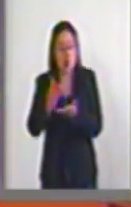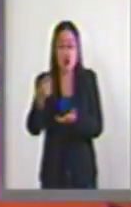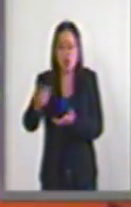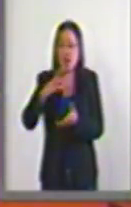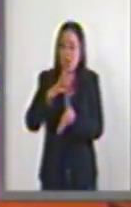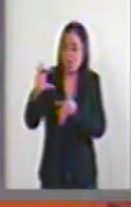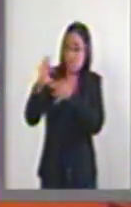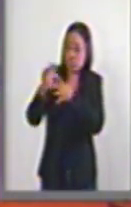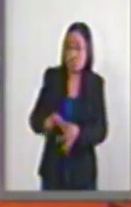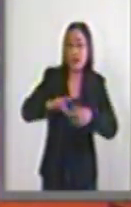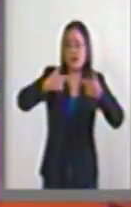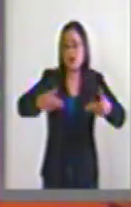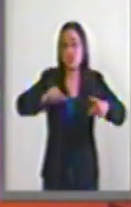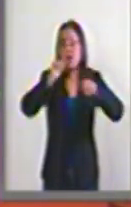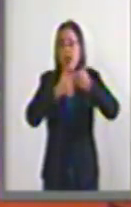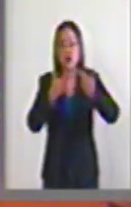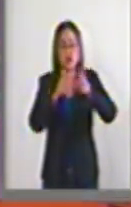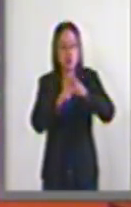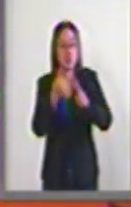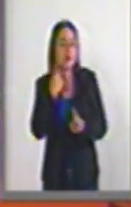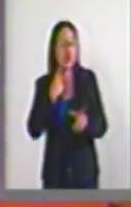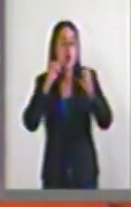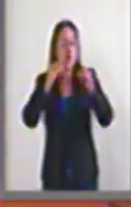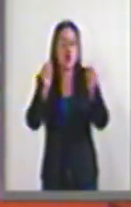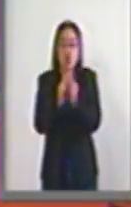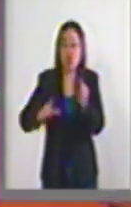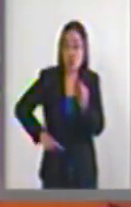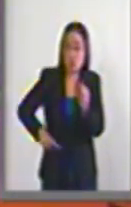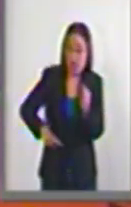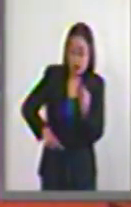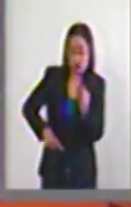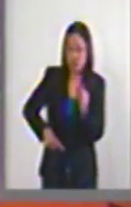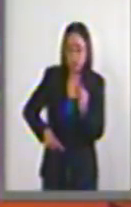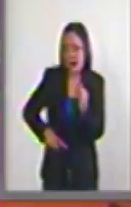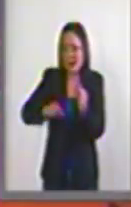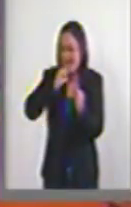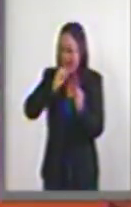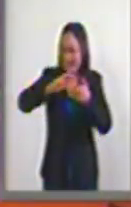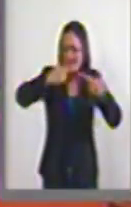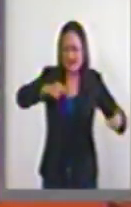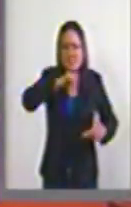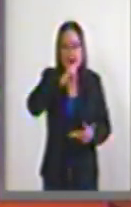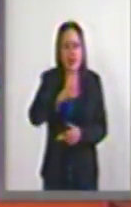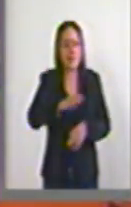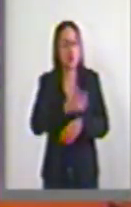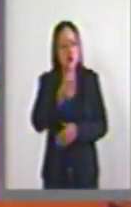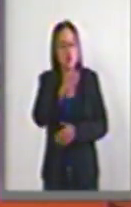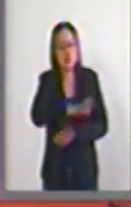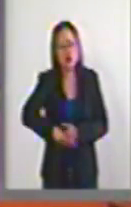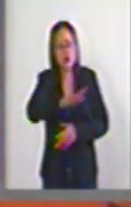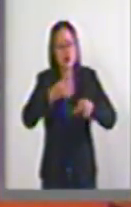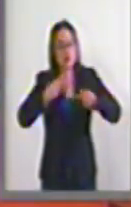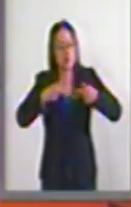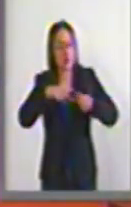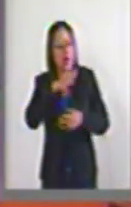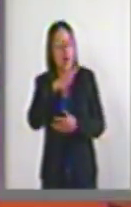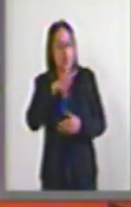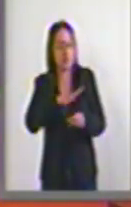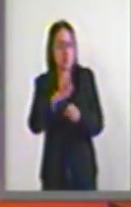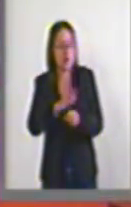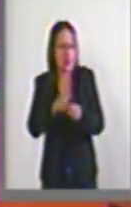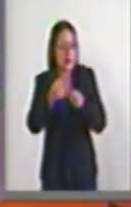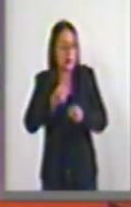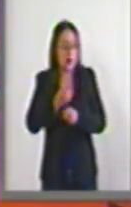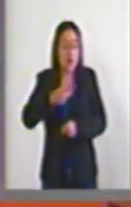vínculos partidistas o del gobierno. De esta manera, la ciudadanía tendrá la seguridad de que el responsable